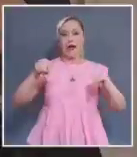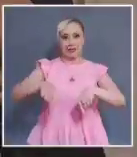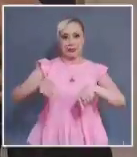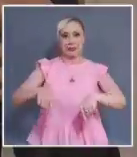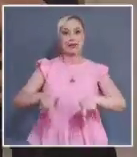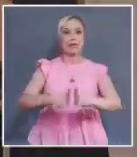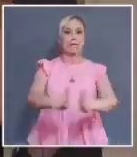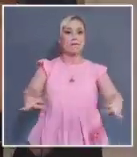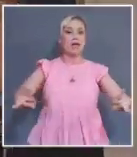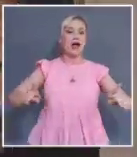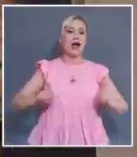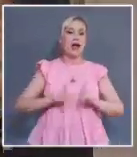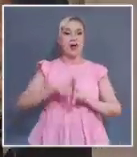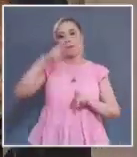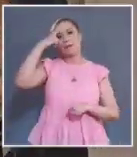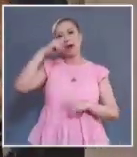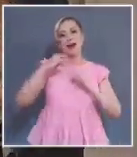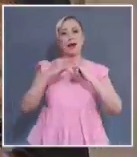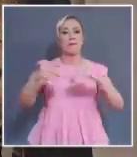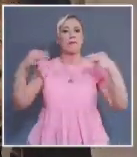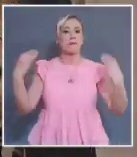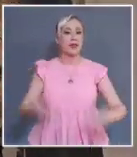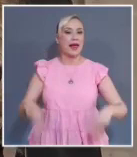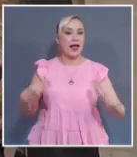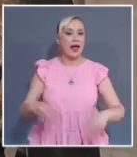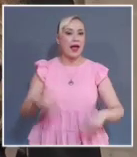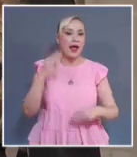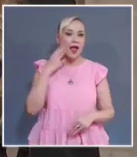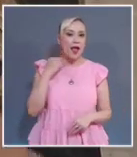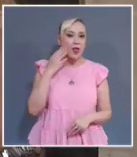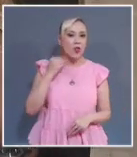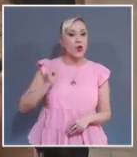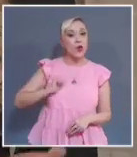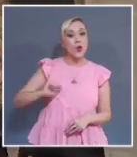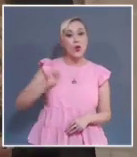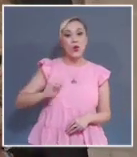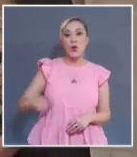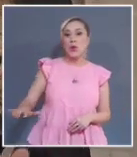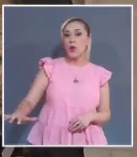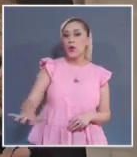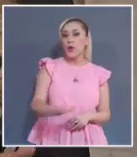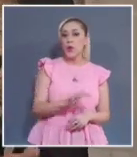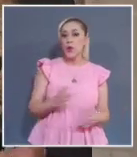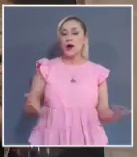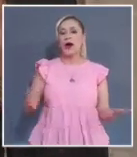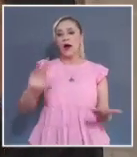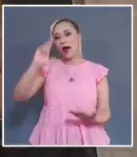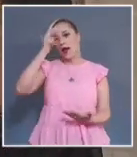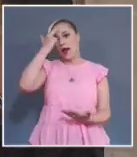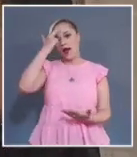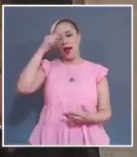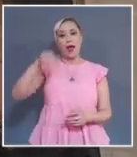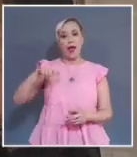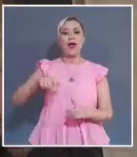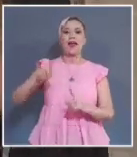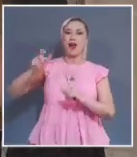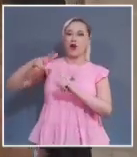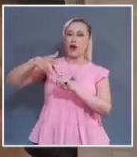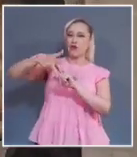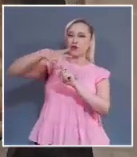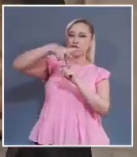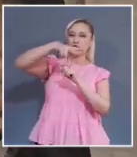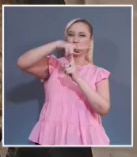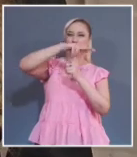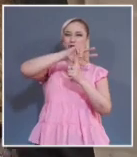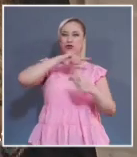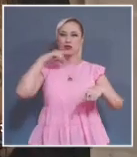Porque incluso aquí sucedía lo que actualmente conocemos como la ceremonia de los voladores de Papantla, se llevaba a cabo aquí, y esta